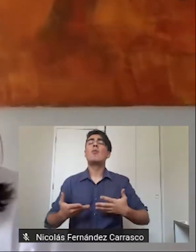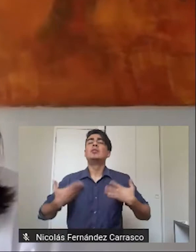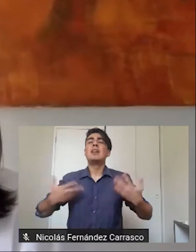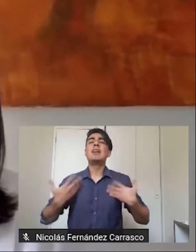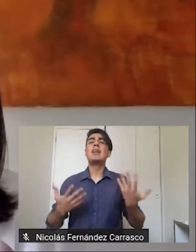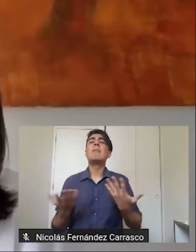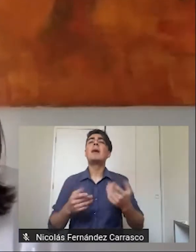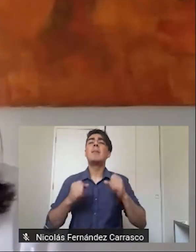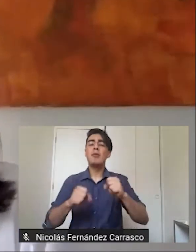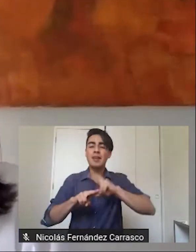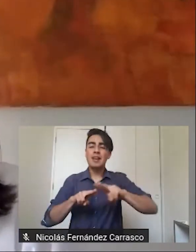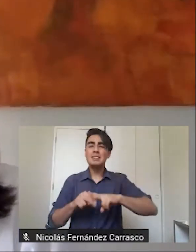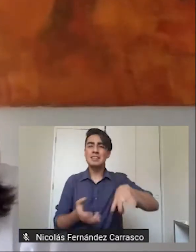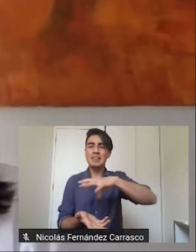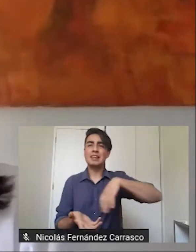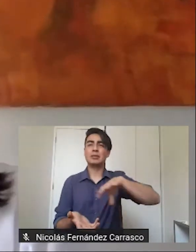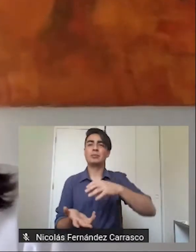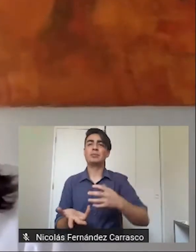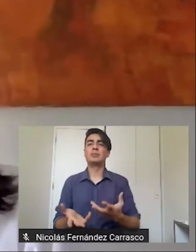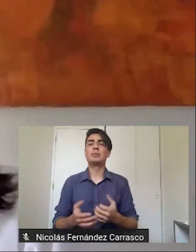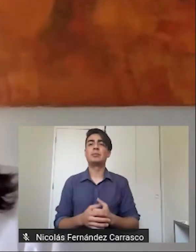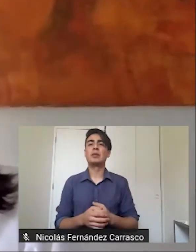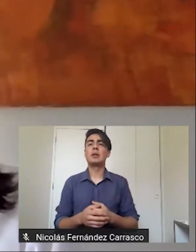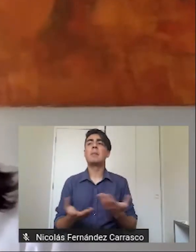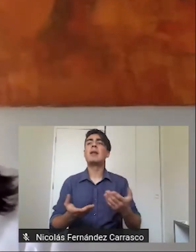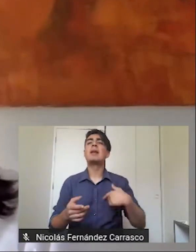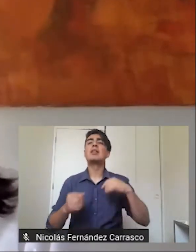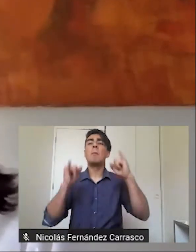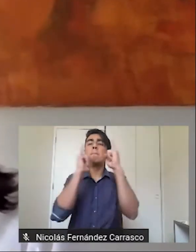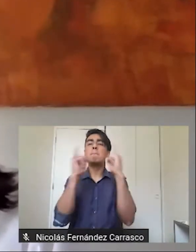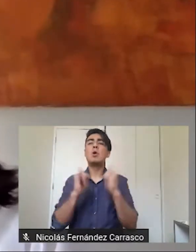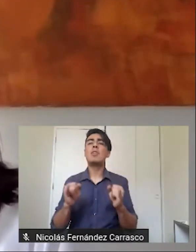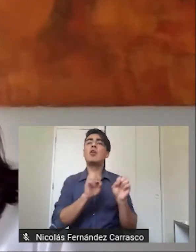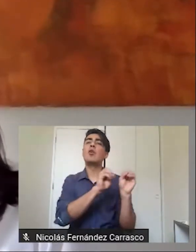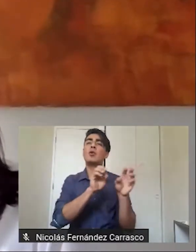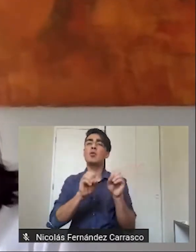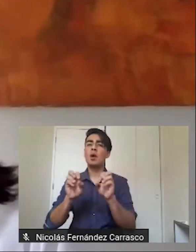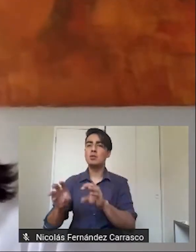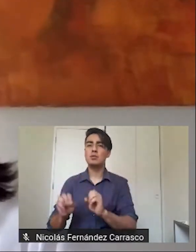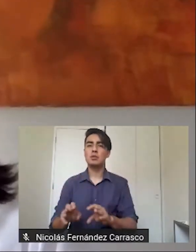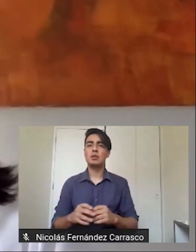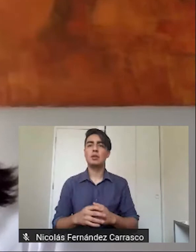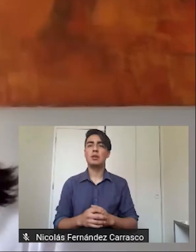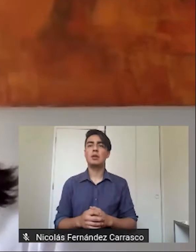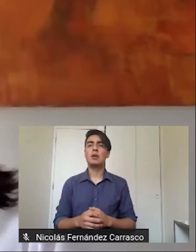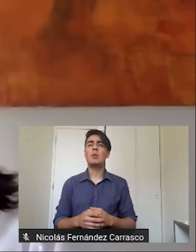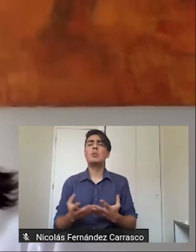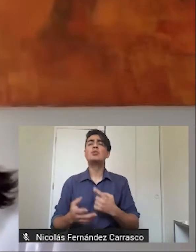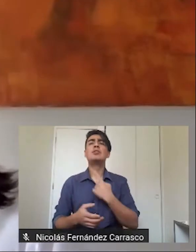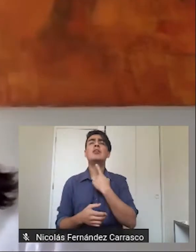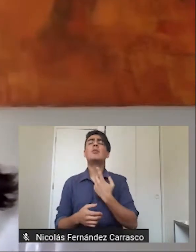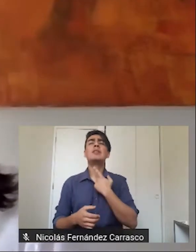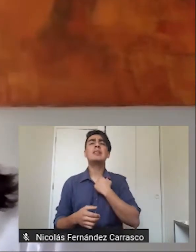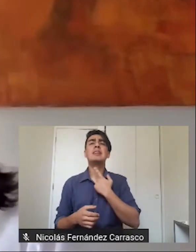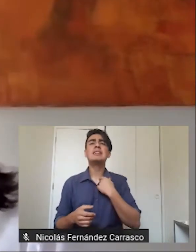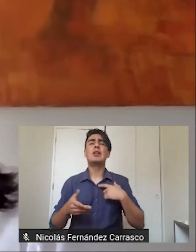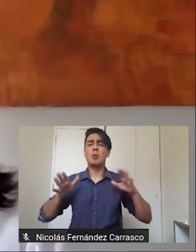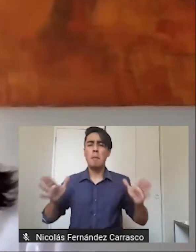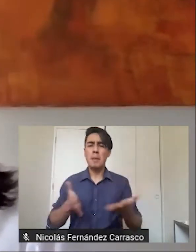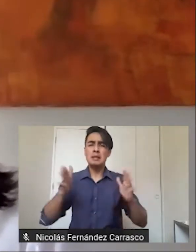que tiene temáticas vinculadas a los derechos humanos, pero también formar profesionales con este